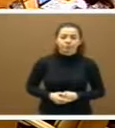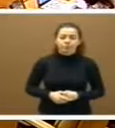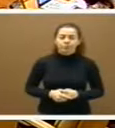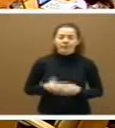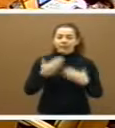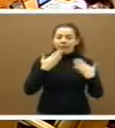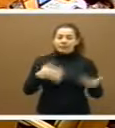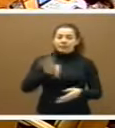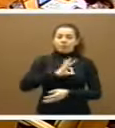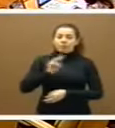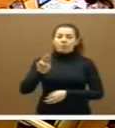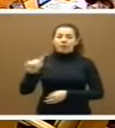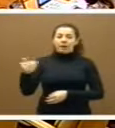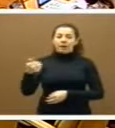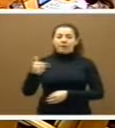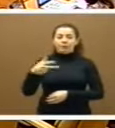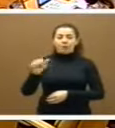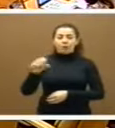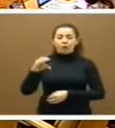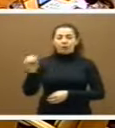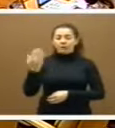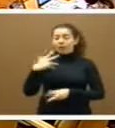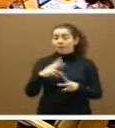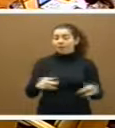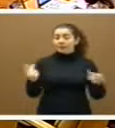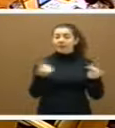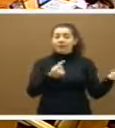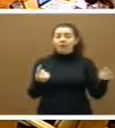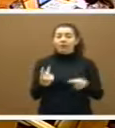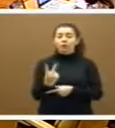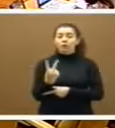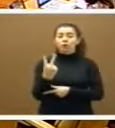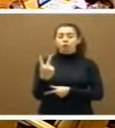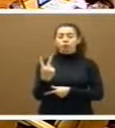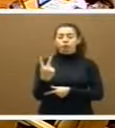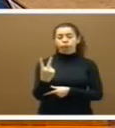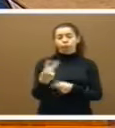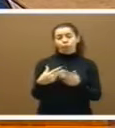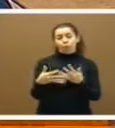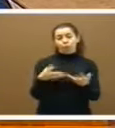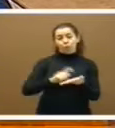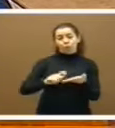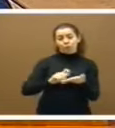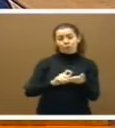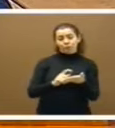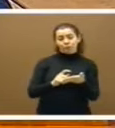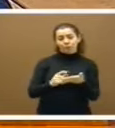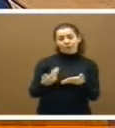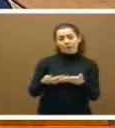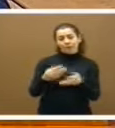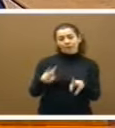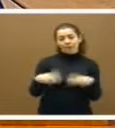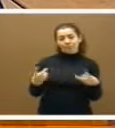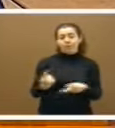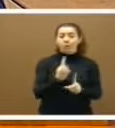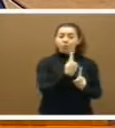Muchas gracias, señor Pacheco. Para cerrar el debate, señorías, los dos coautores de la enmienda disponen de un turno de un minuto cada uno